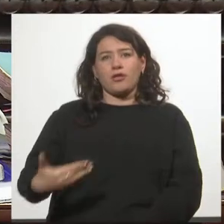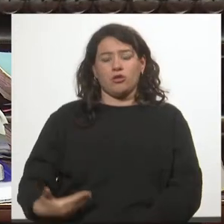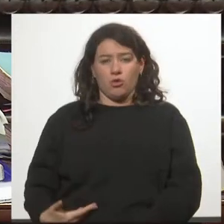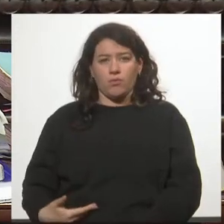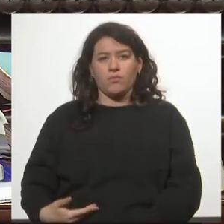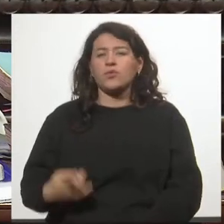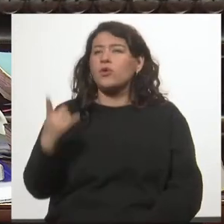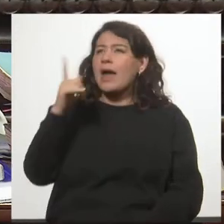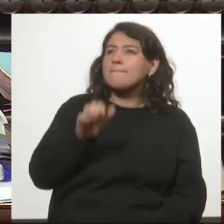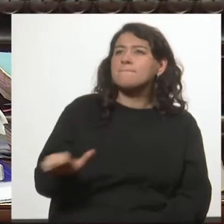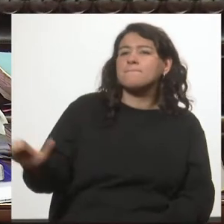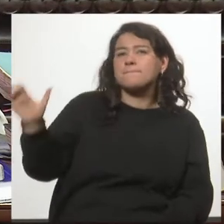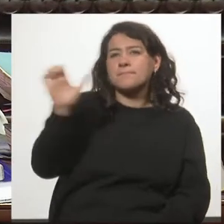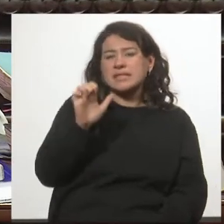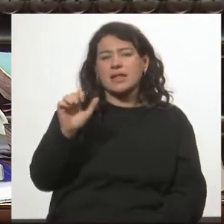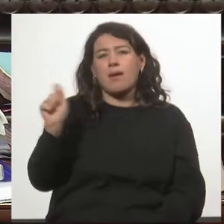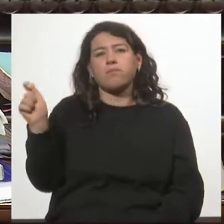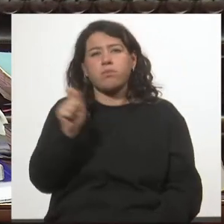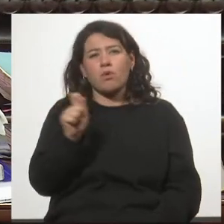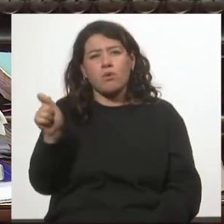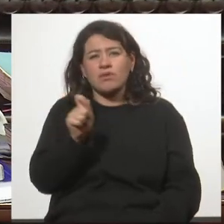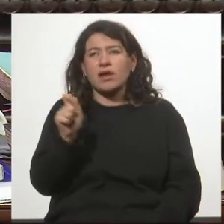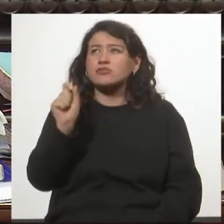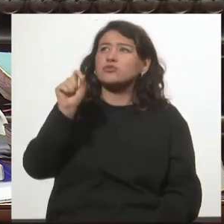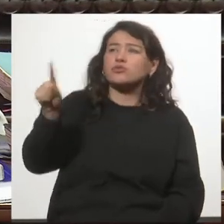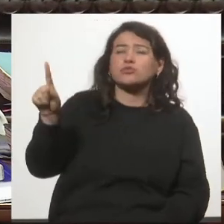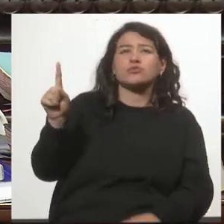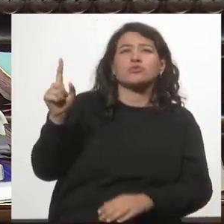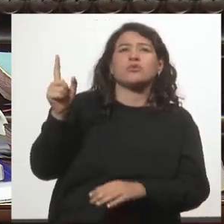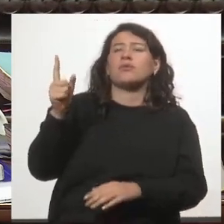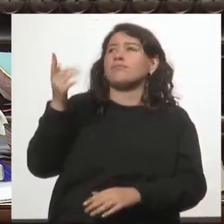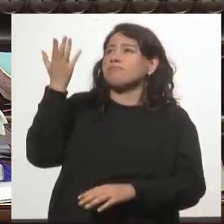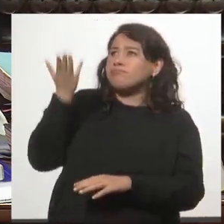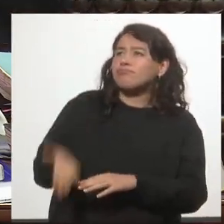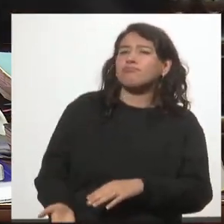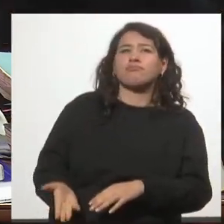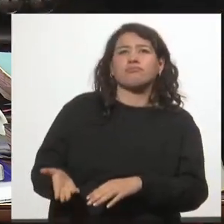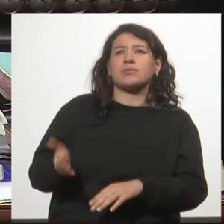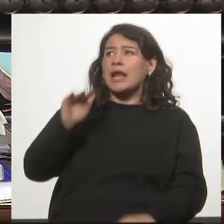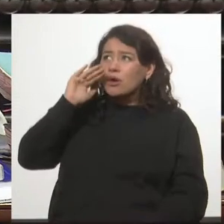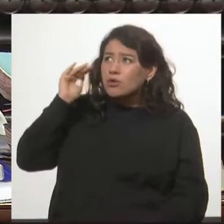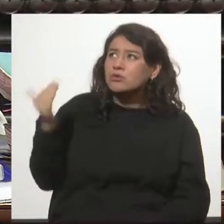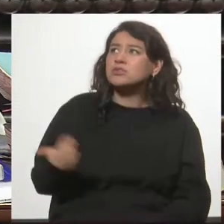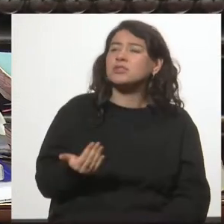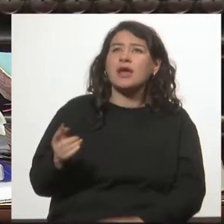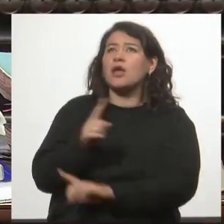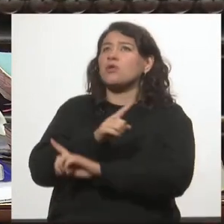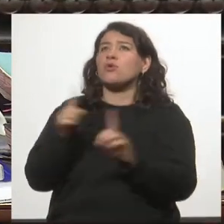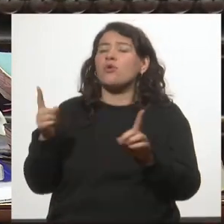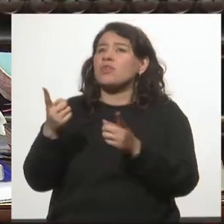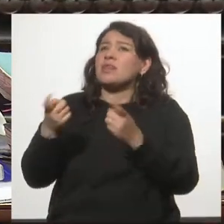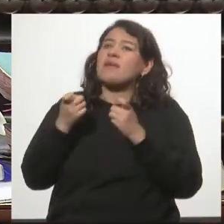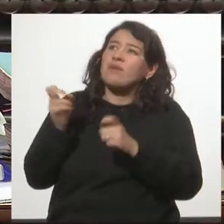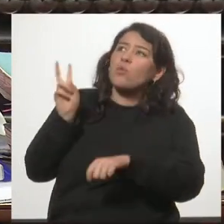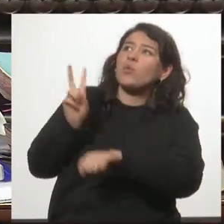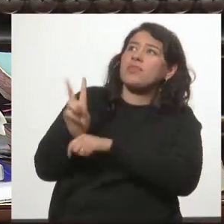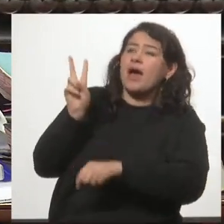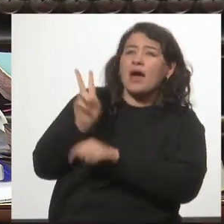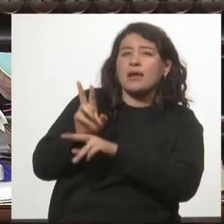de una empresa pública es ejemplar pasa por honrar la